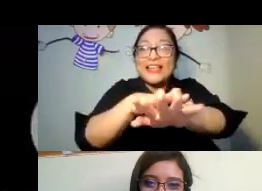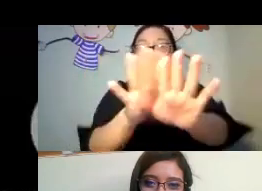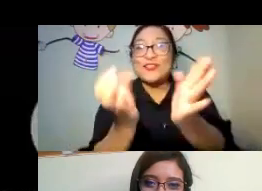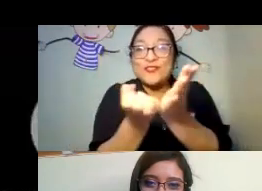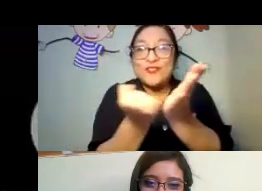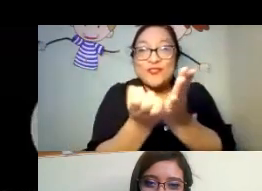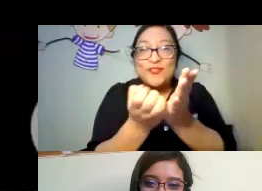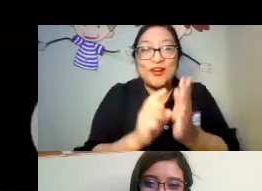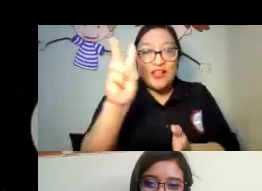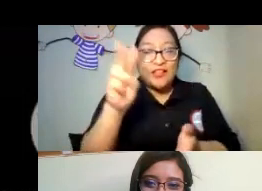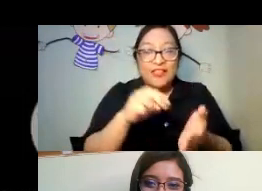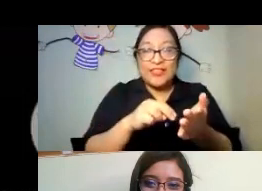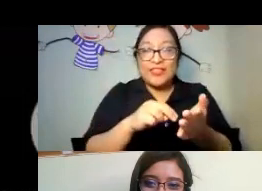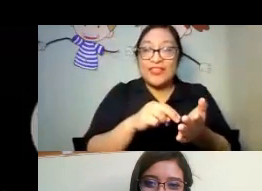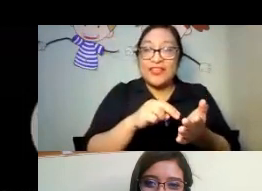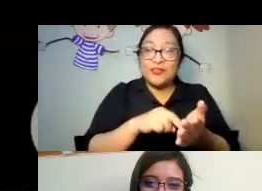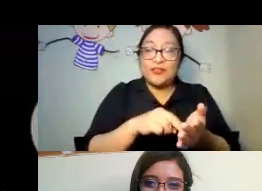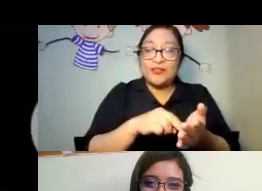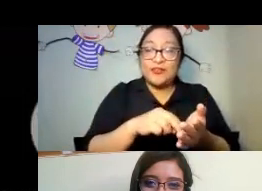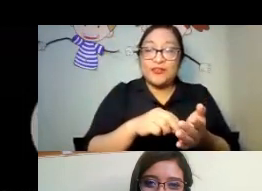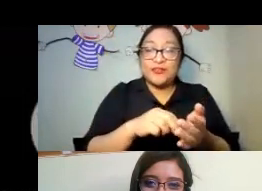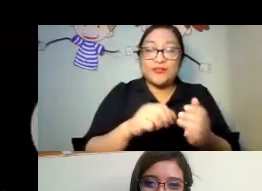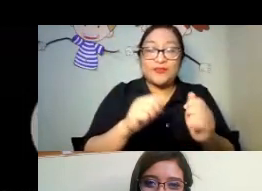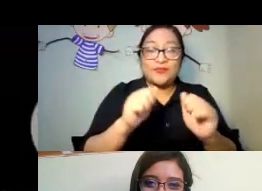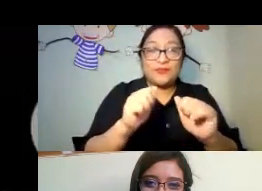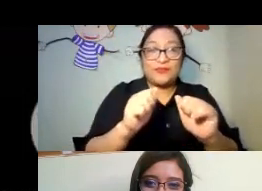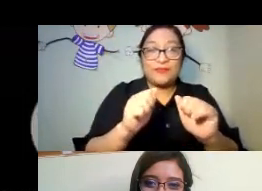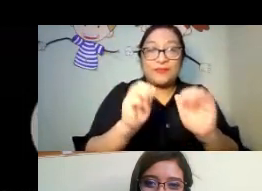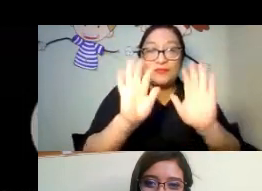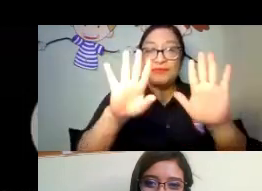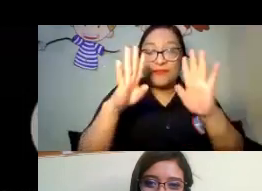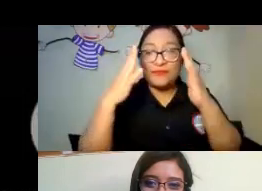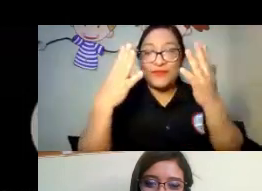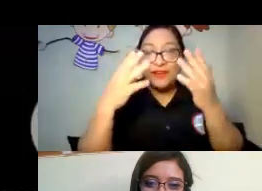Del año 2018 aparecen varias fotografías de ellos,